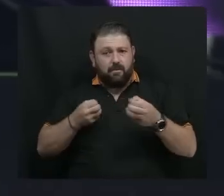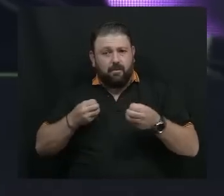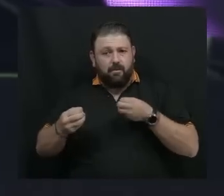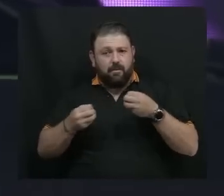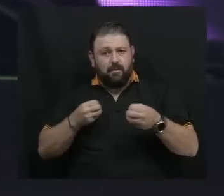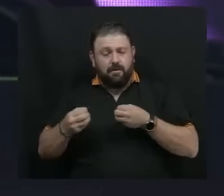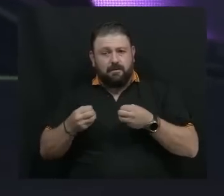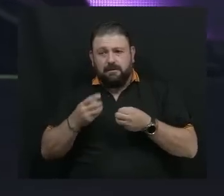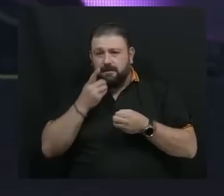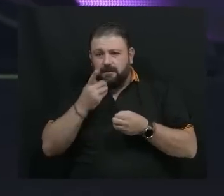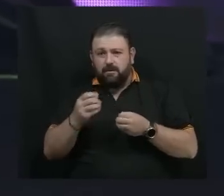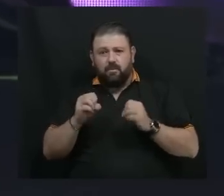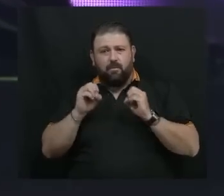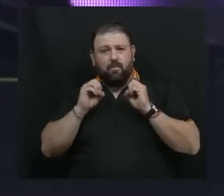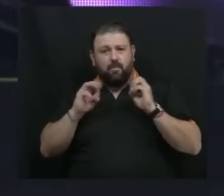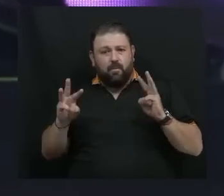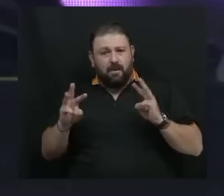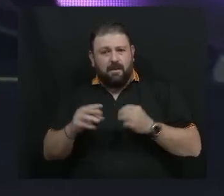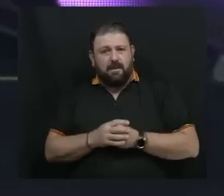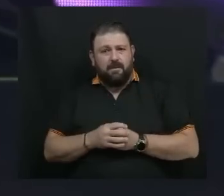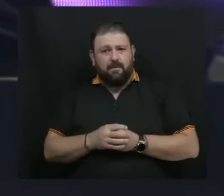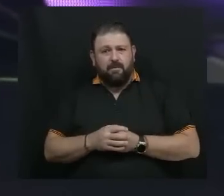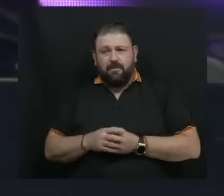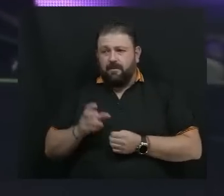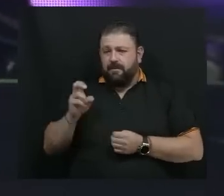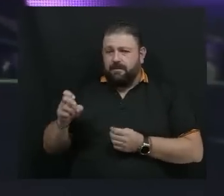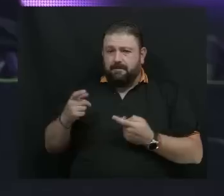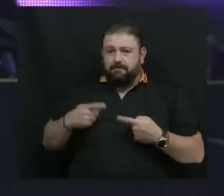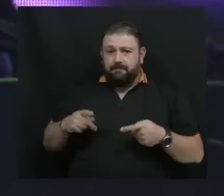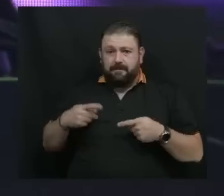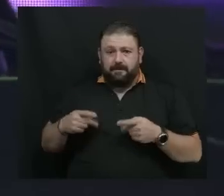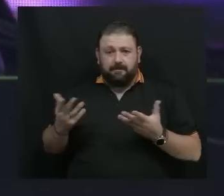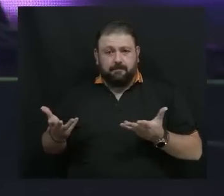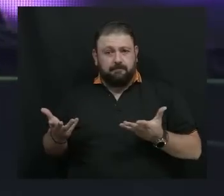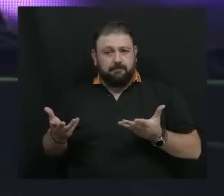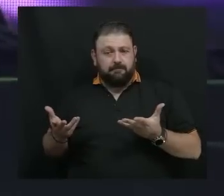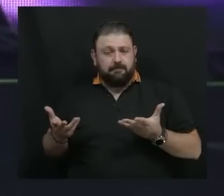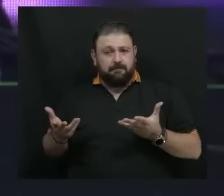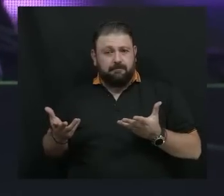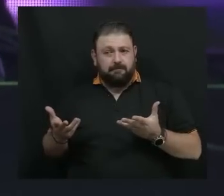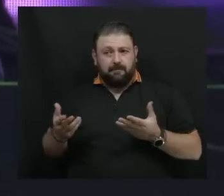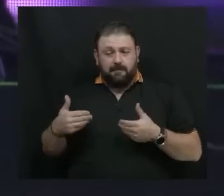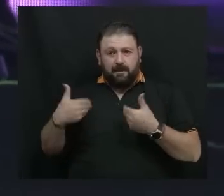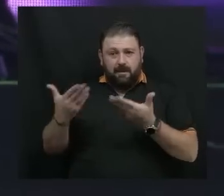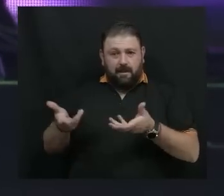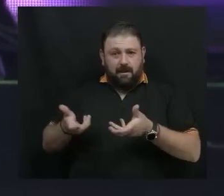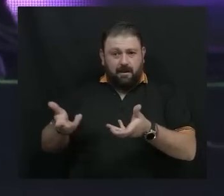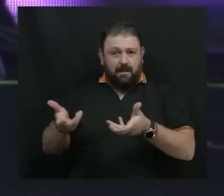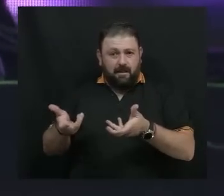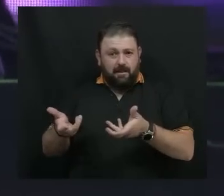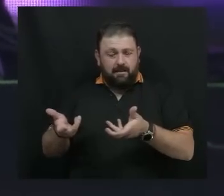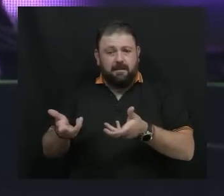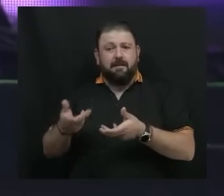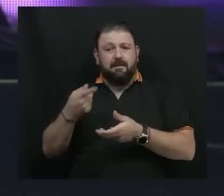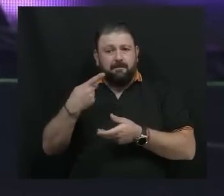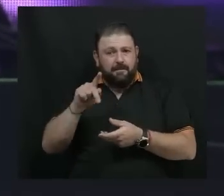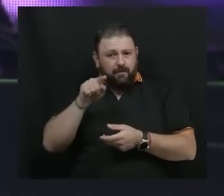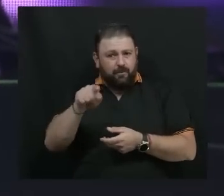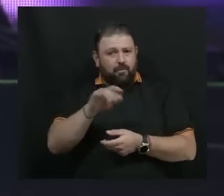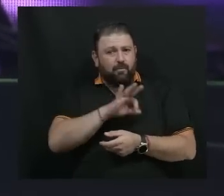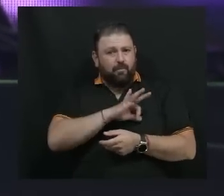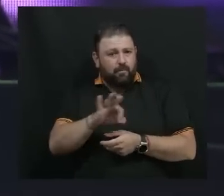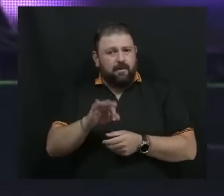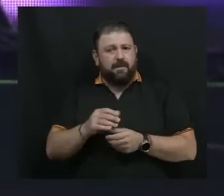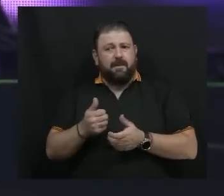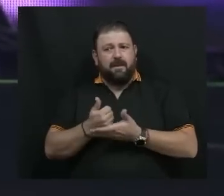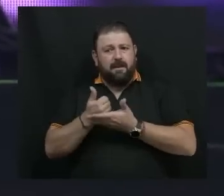digo, wow, si me hubiese quedado en la calle, esto no estaría sucediendo. Así que, ¿cómo podrías tú ayudar a miles